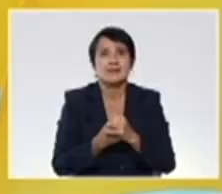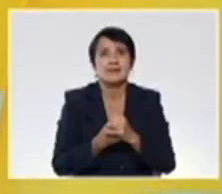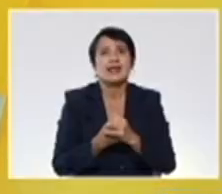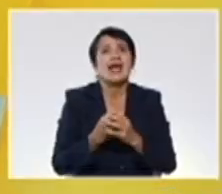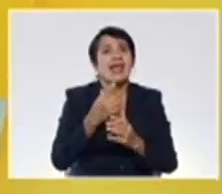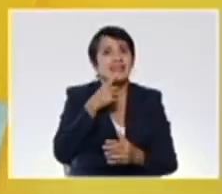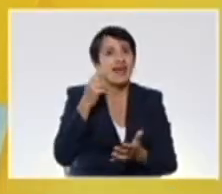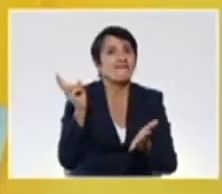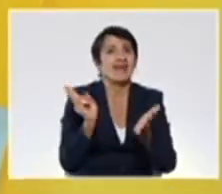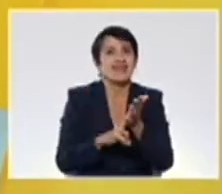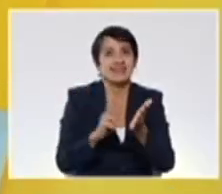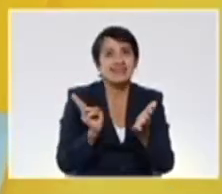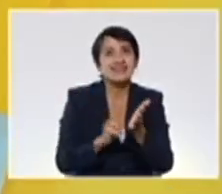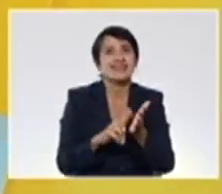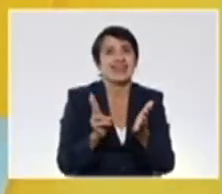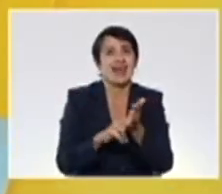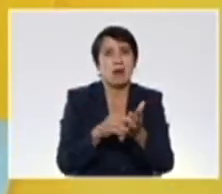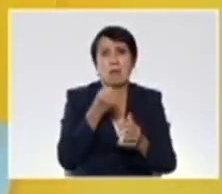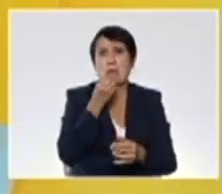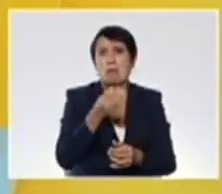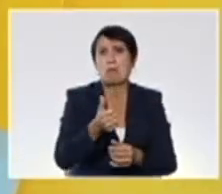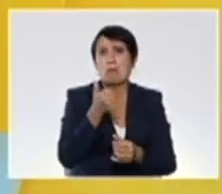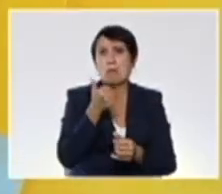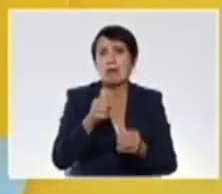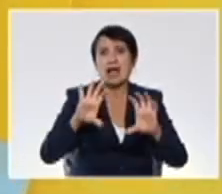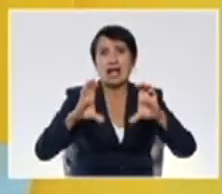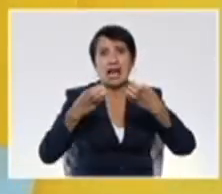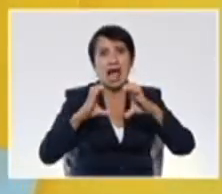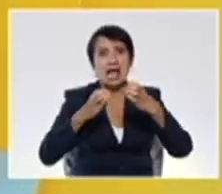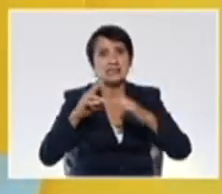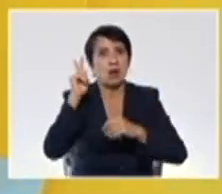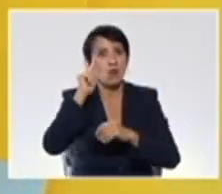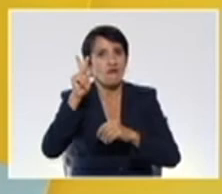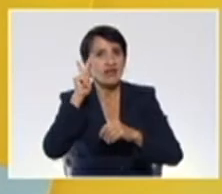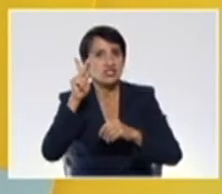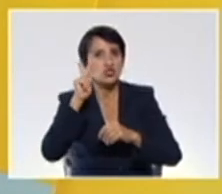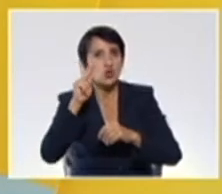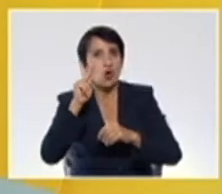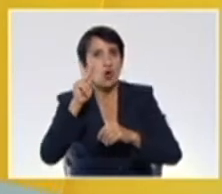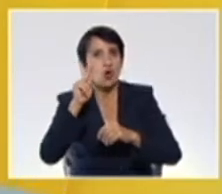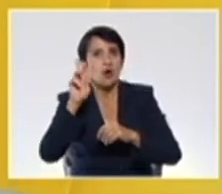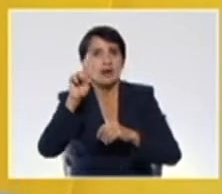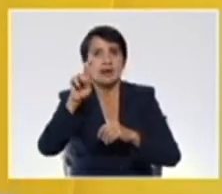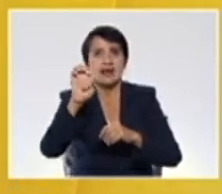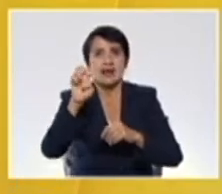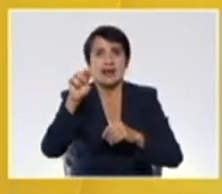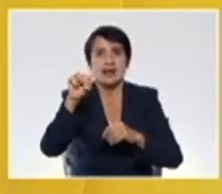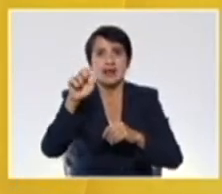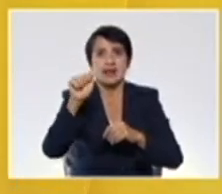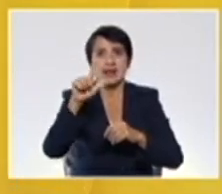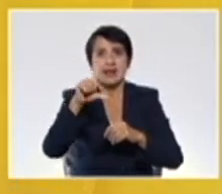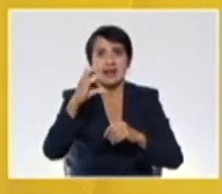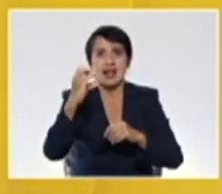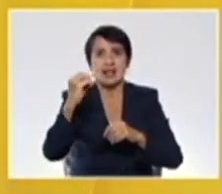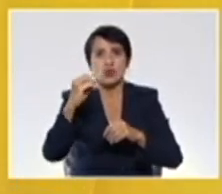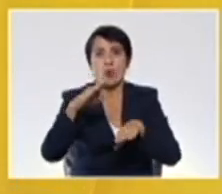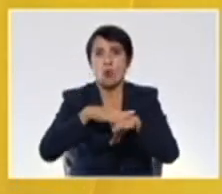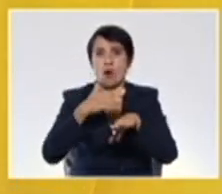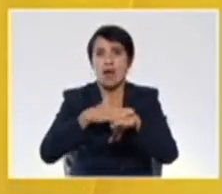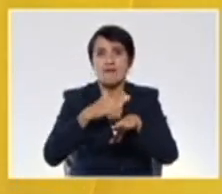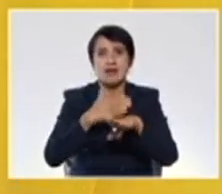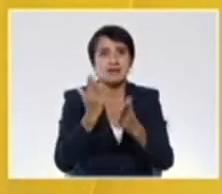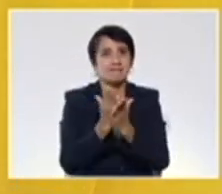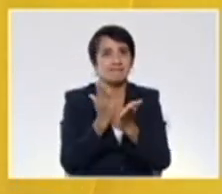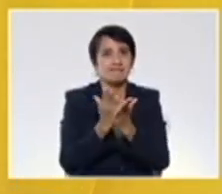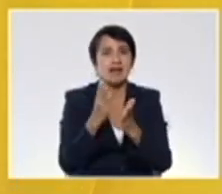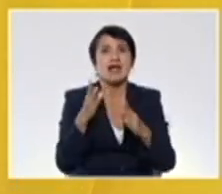Sin duda alguna, fantástica la clase de nuestro profesor Reinaldo Rodríguez, como lo hace jueves a jueves, para que